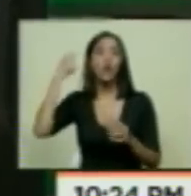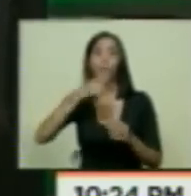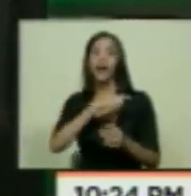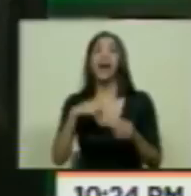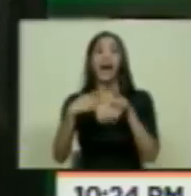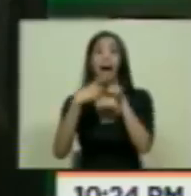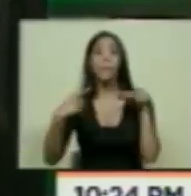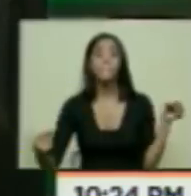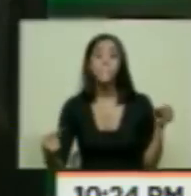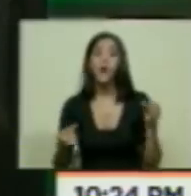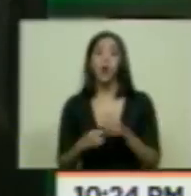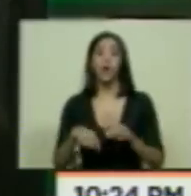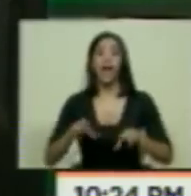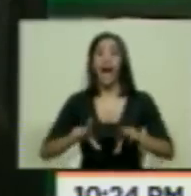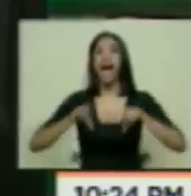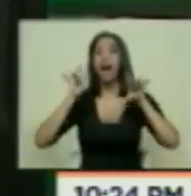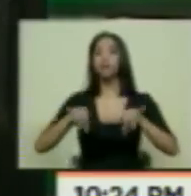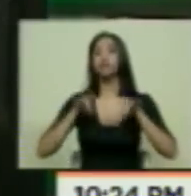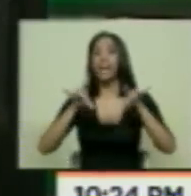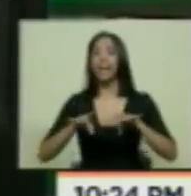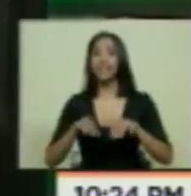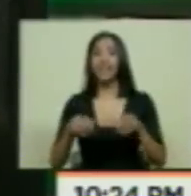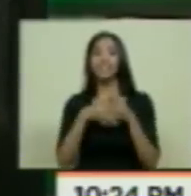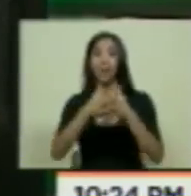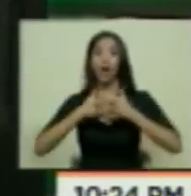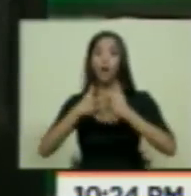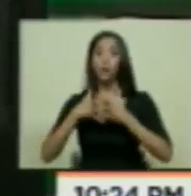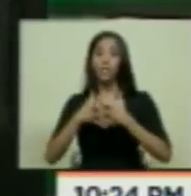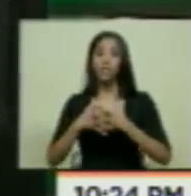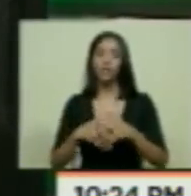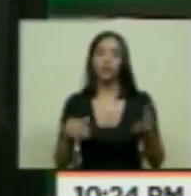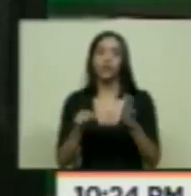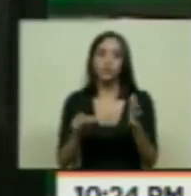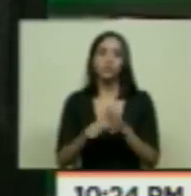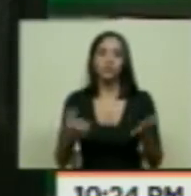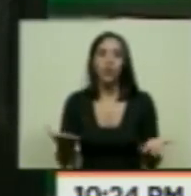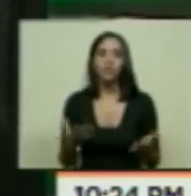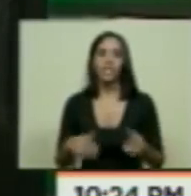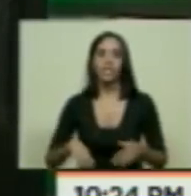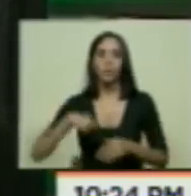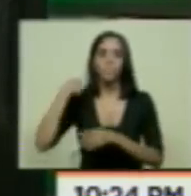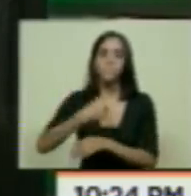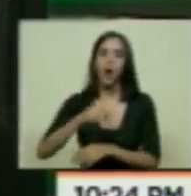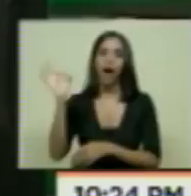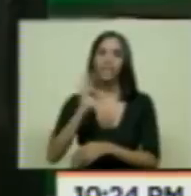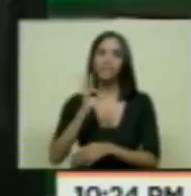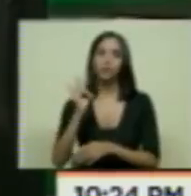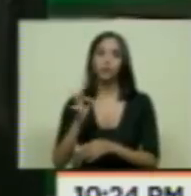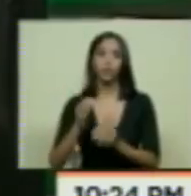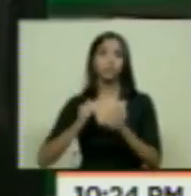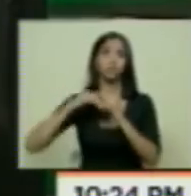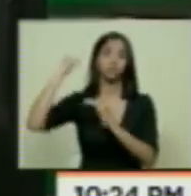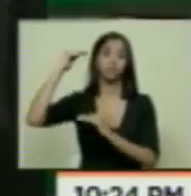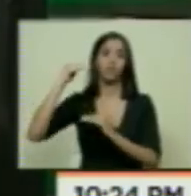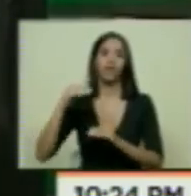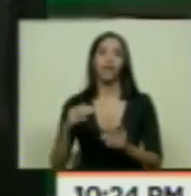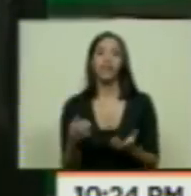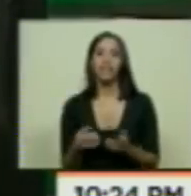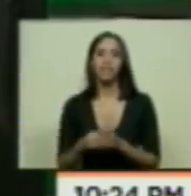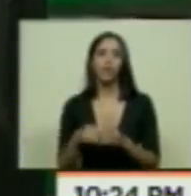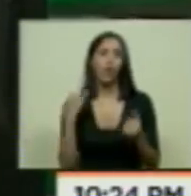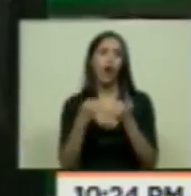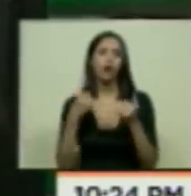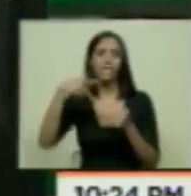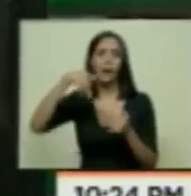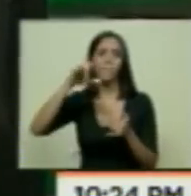Singapur, Australia, Estados Unidos, donde los costos productivos y comerciales o de impuestos son brutales, o el islote pirata donde queda la última Pepsi?